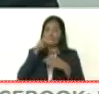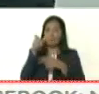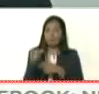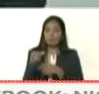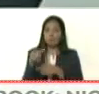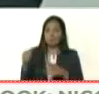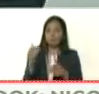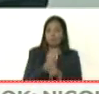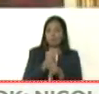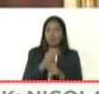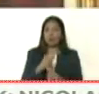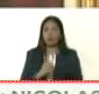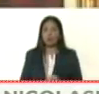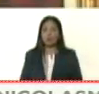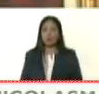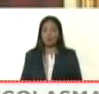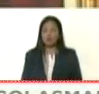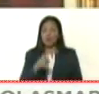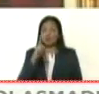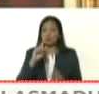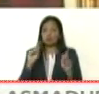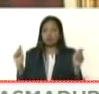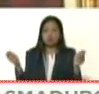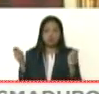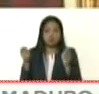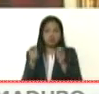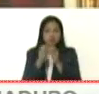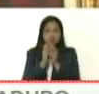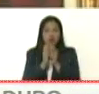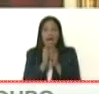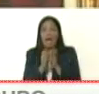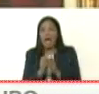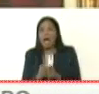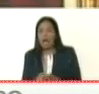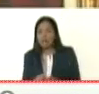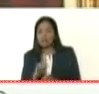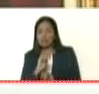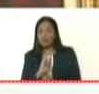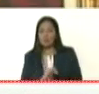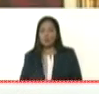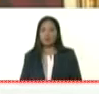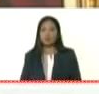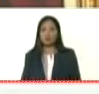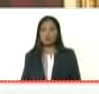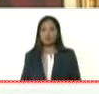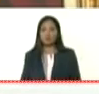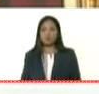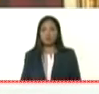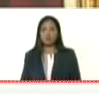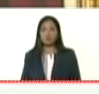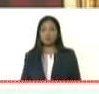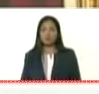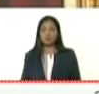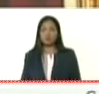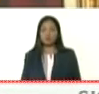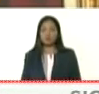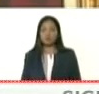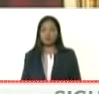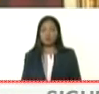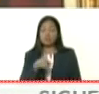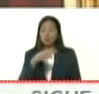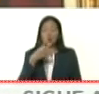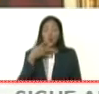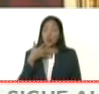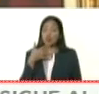embolsilló. Bueno, esto es un resumen sucinto, ¿no?, de lo que